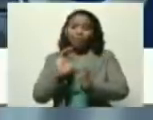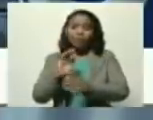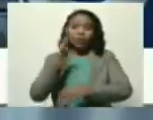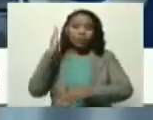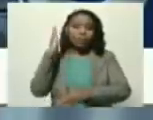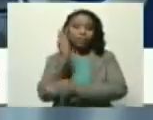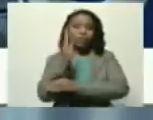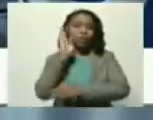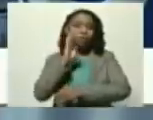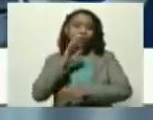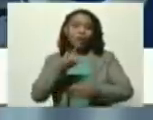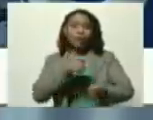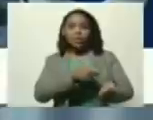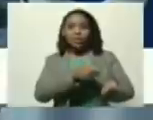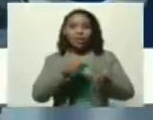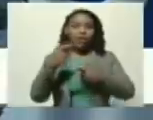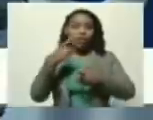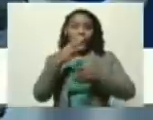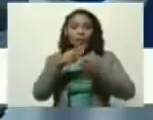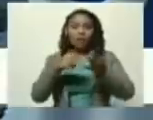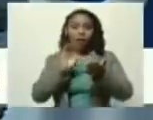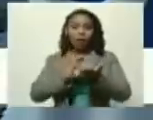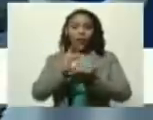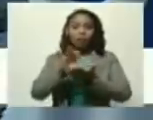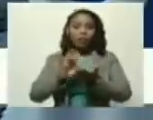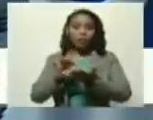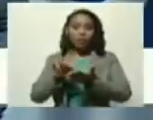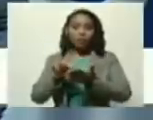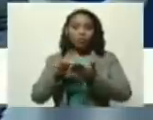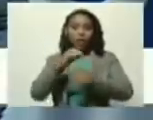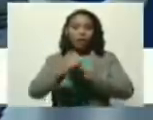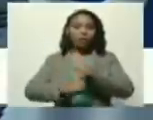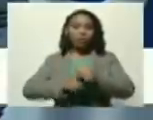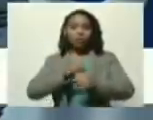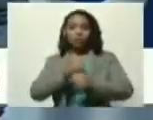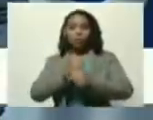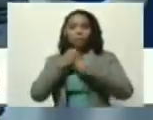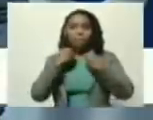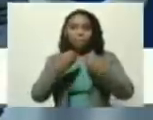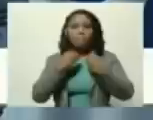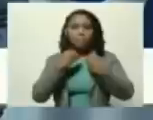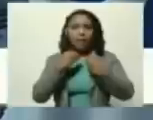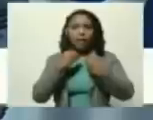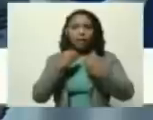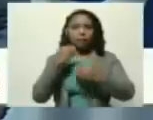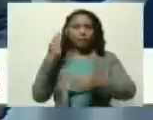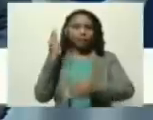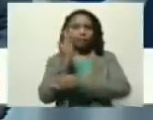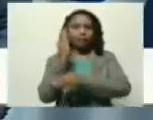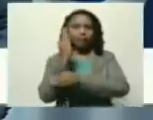de tráfico de material estratégico y asociación para delinquir.